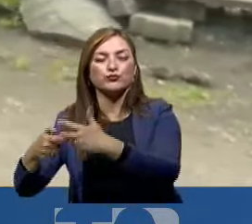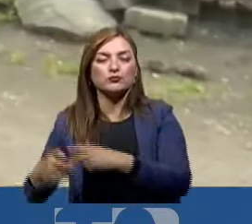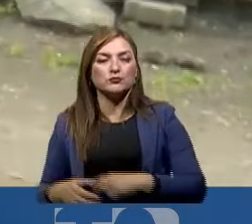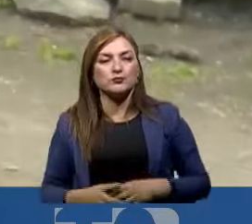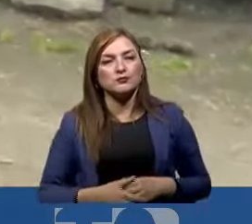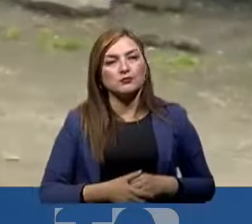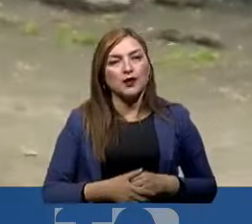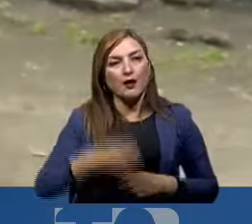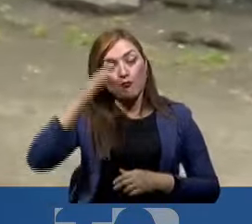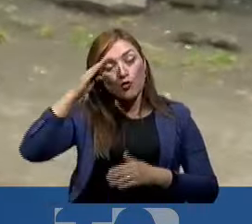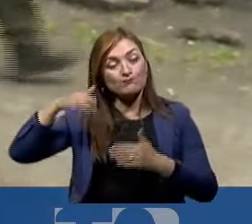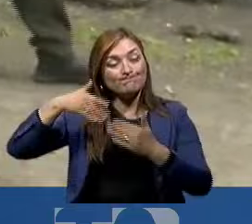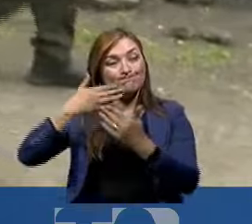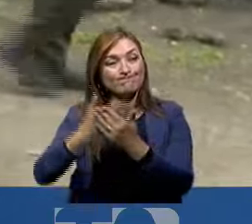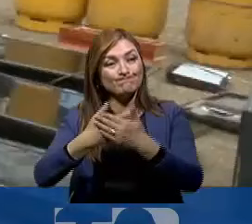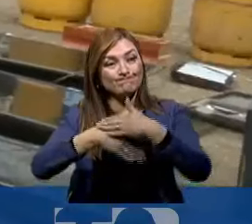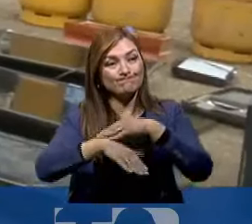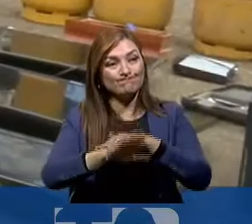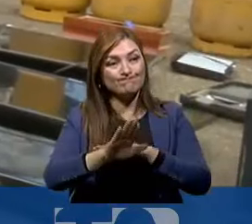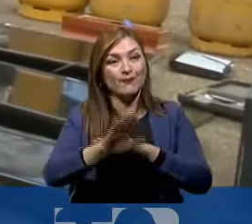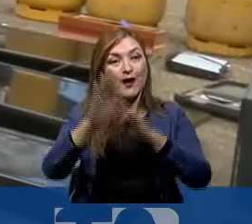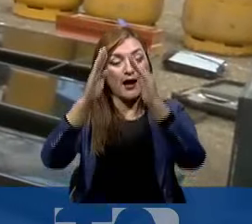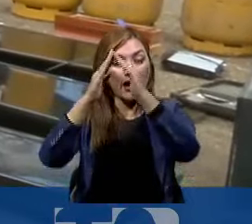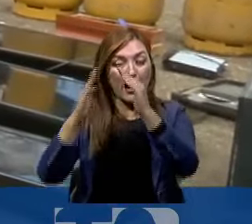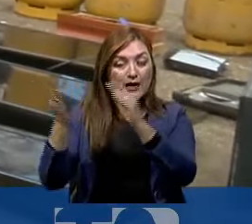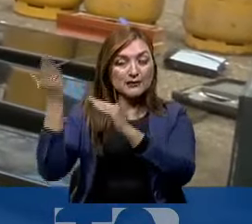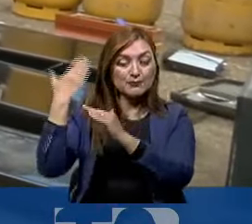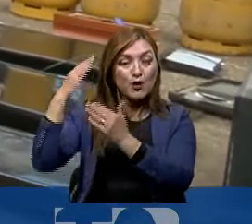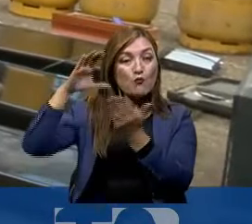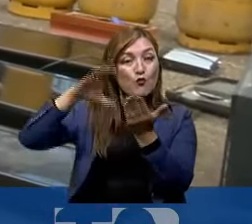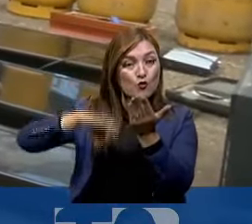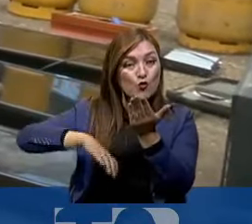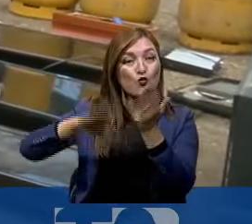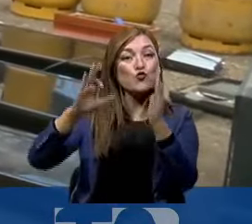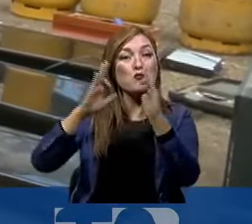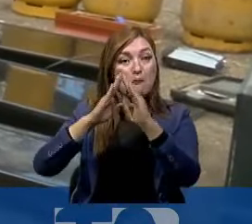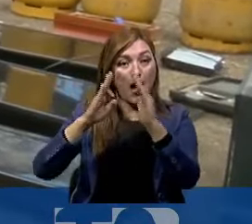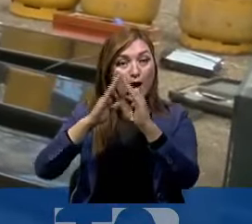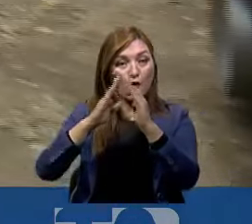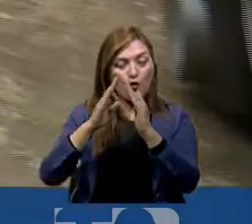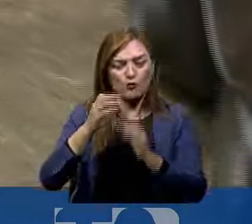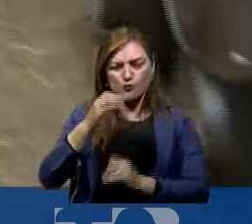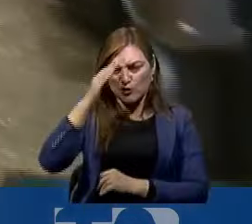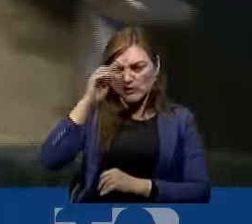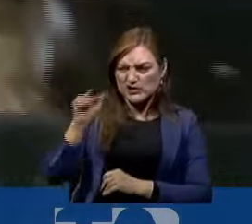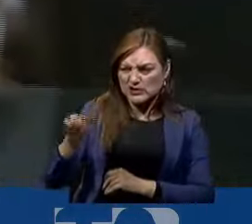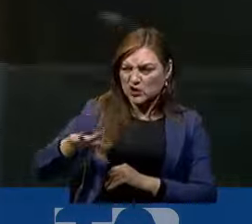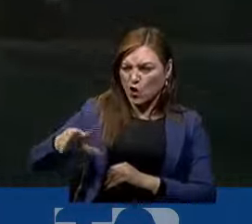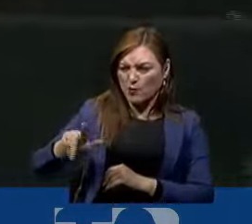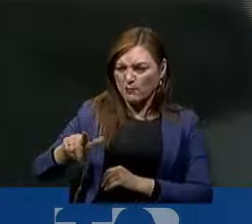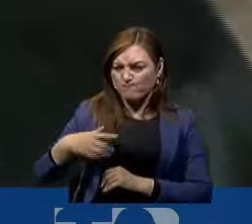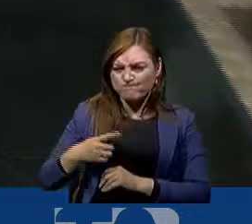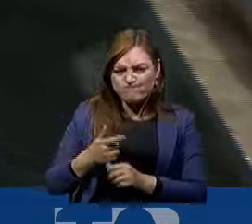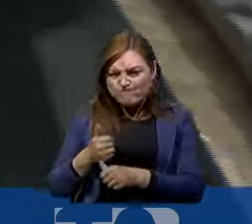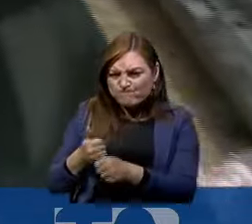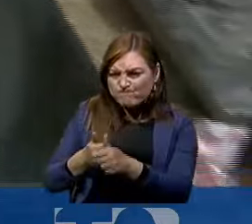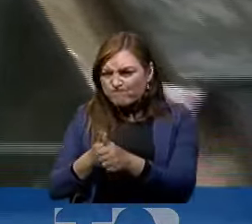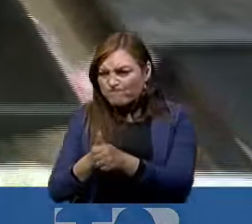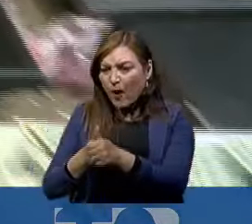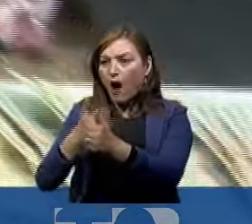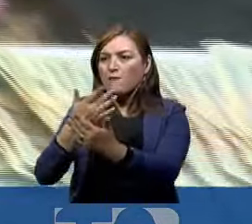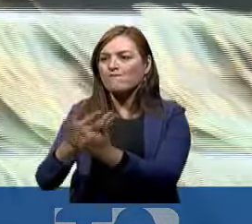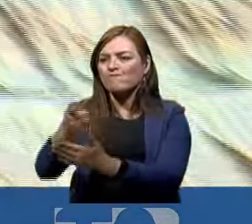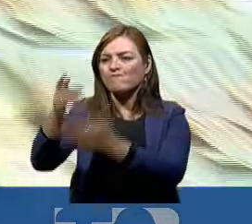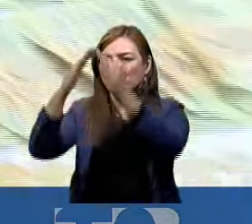hasta este sitio tras un atraco registrado en una casa en la parroquia de Tumbaco. Las víctimas fueron maniatadas y los delincuentes